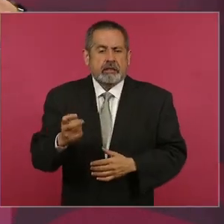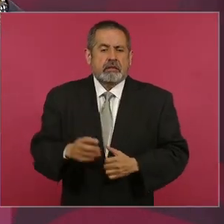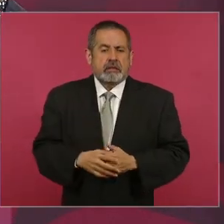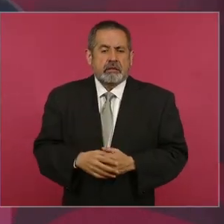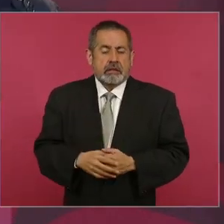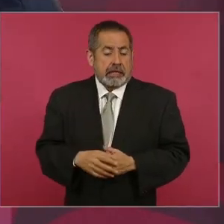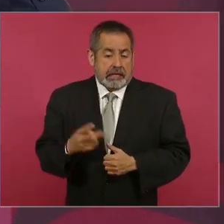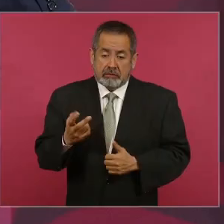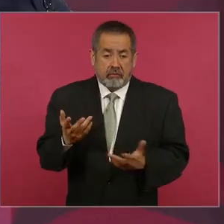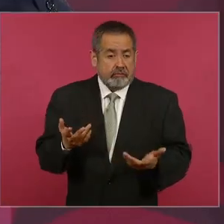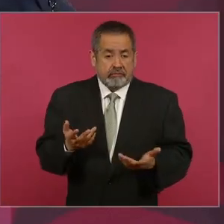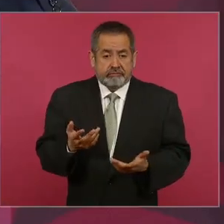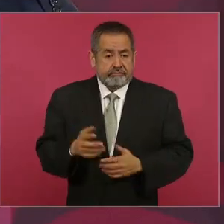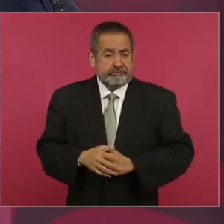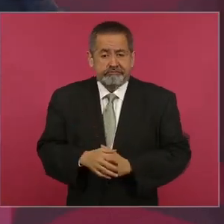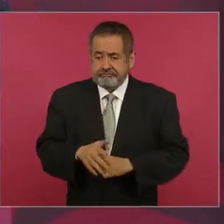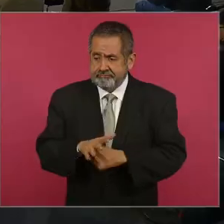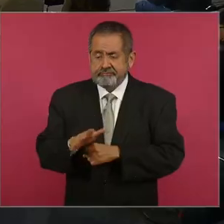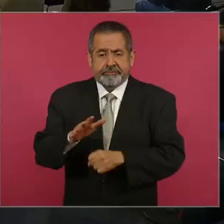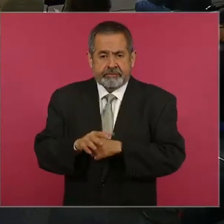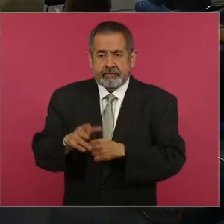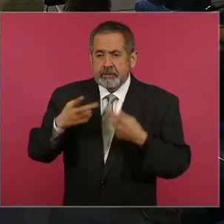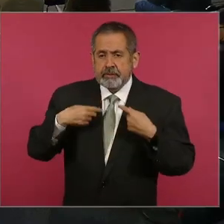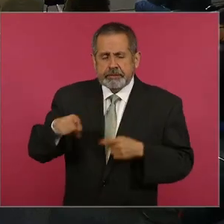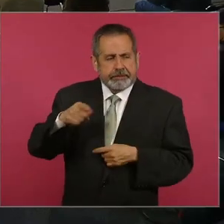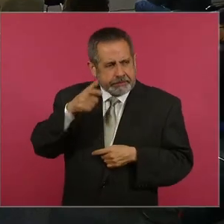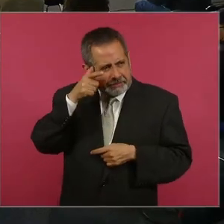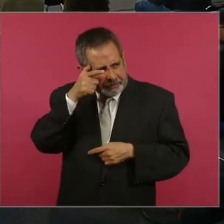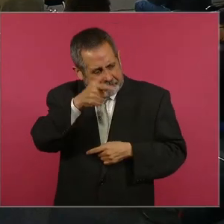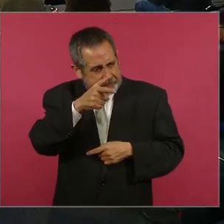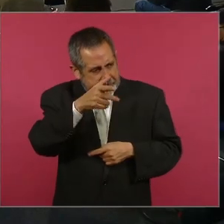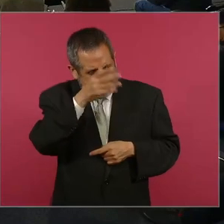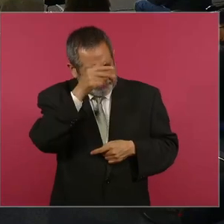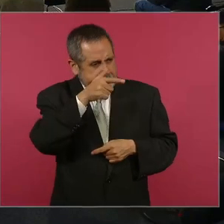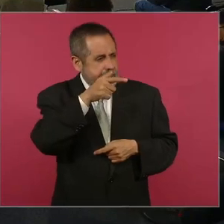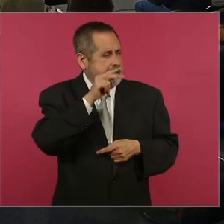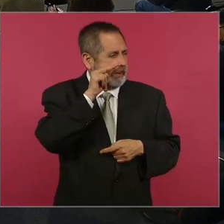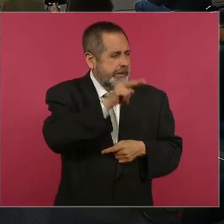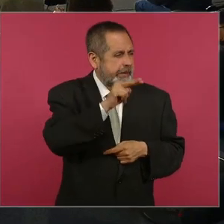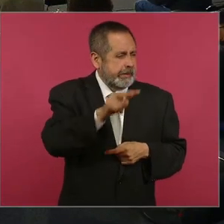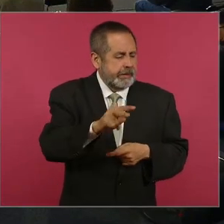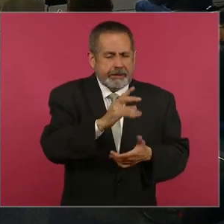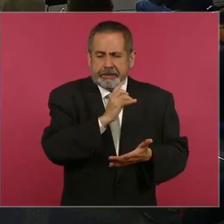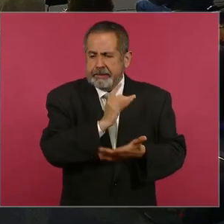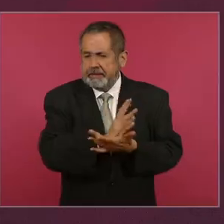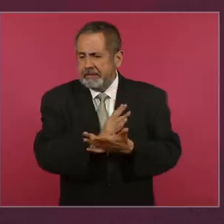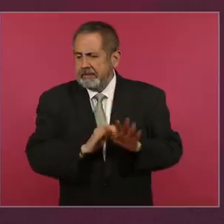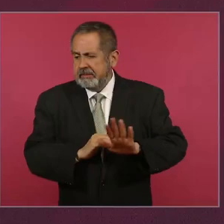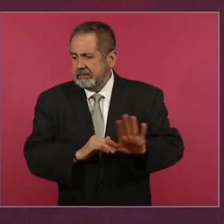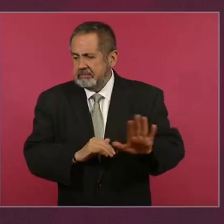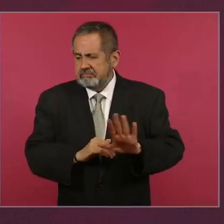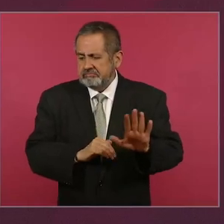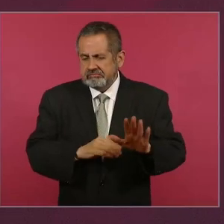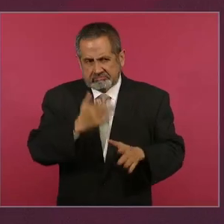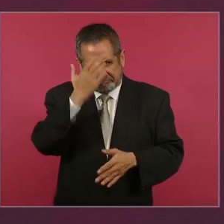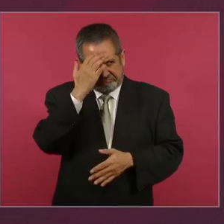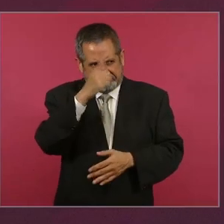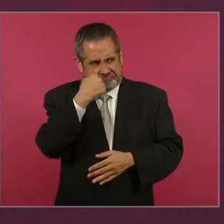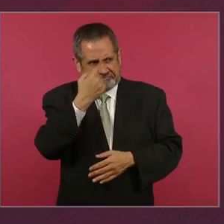Ya con eso, la gente sabe quién es quién.